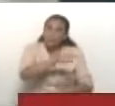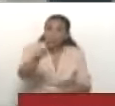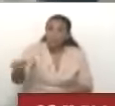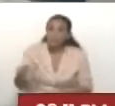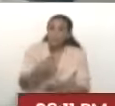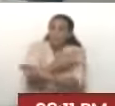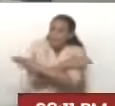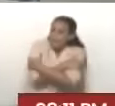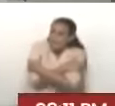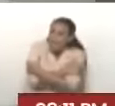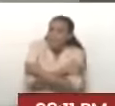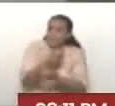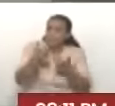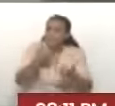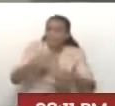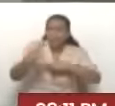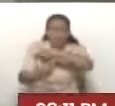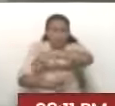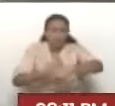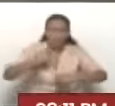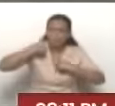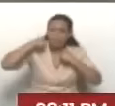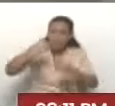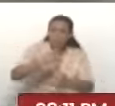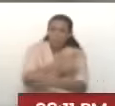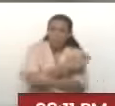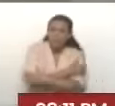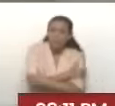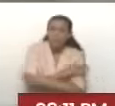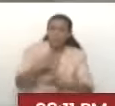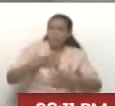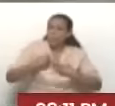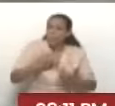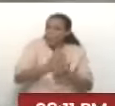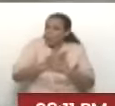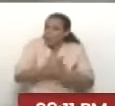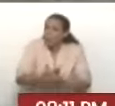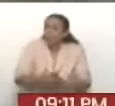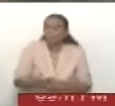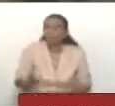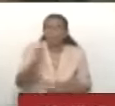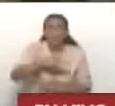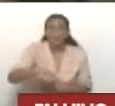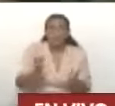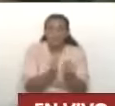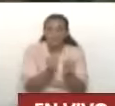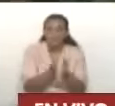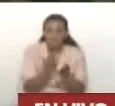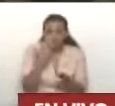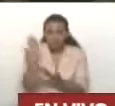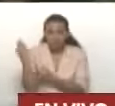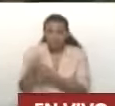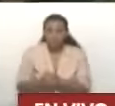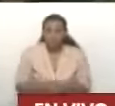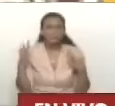siempre, revolucionario, afectuoso y con todo el cariño del pueblo de Urbaneja. Eso. ¡Bravo!